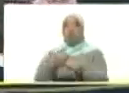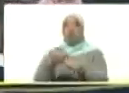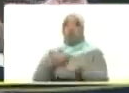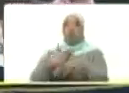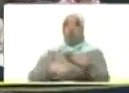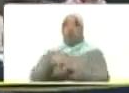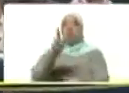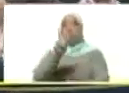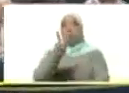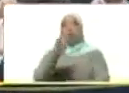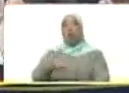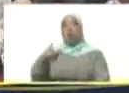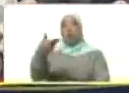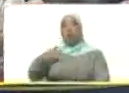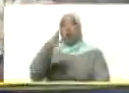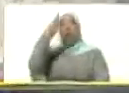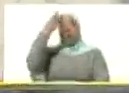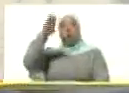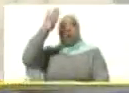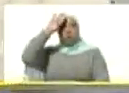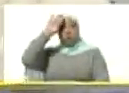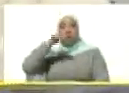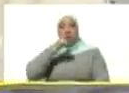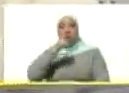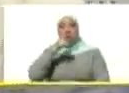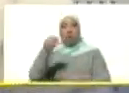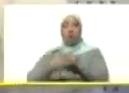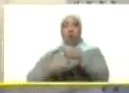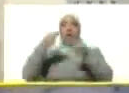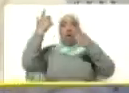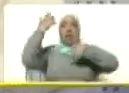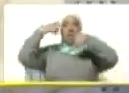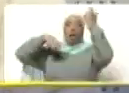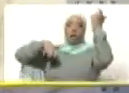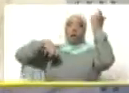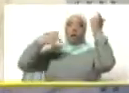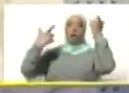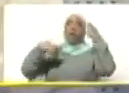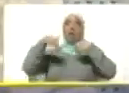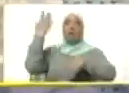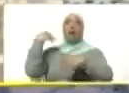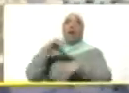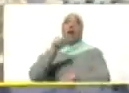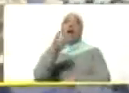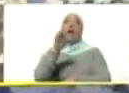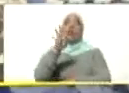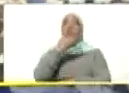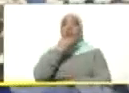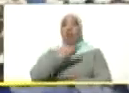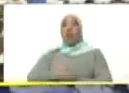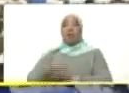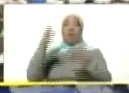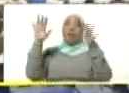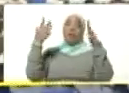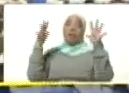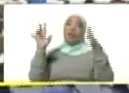dos gigantes, Fidel Castro Ruz y Hugo Rafael Chávez Frías, aquel 14 de diciembre del